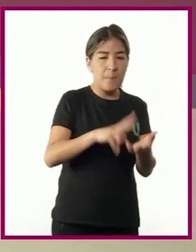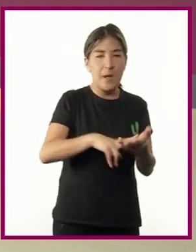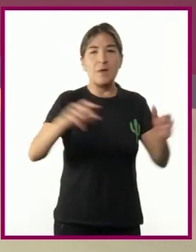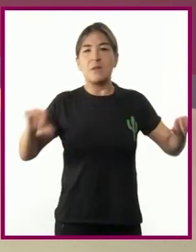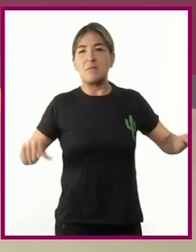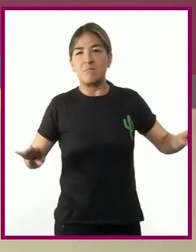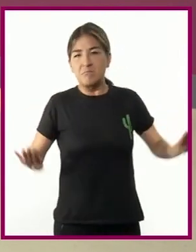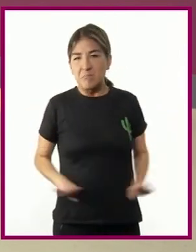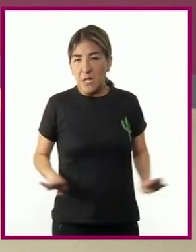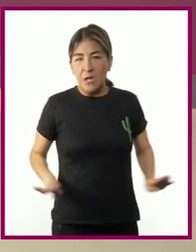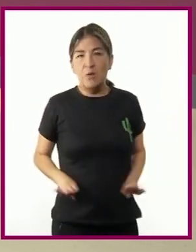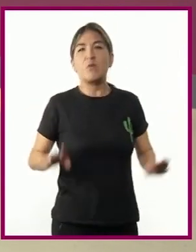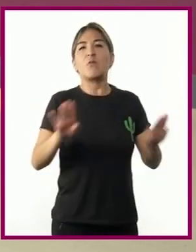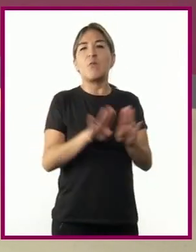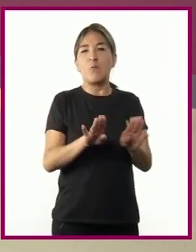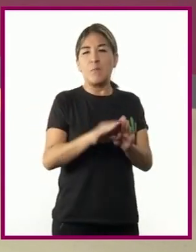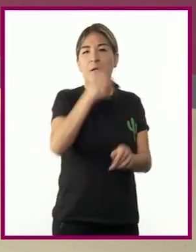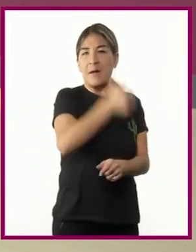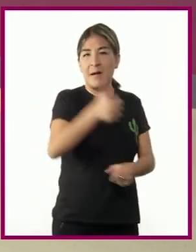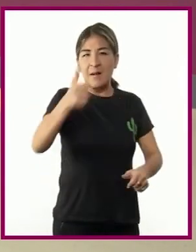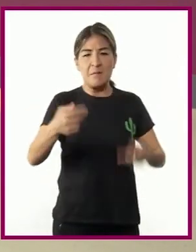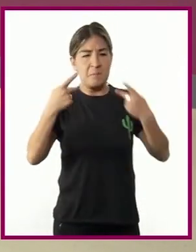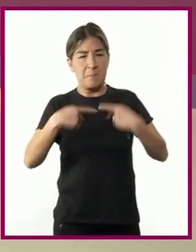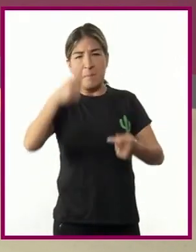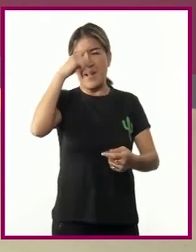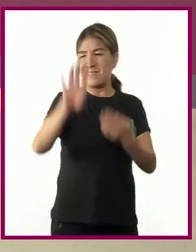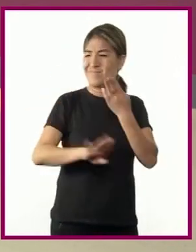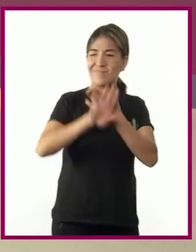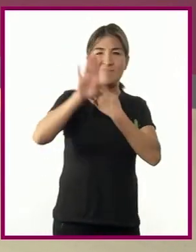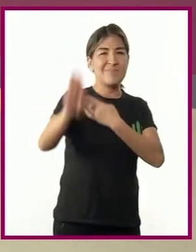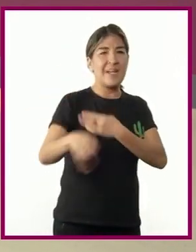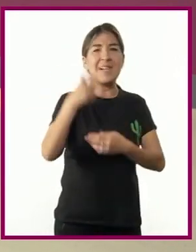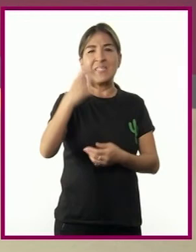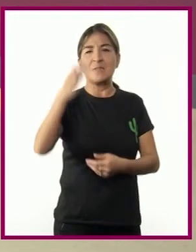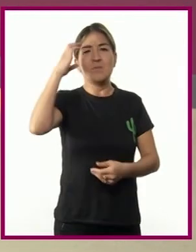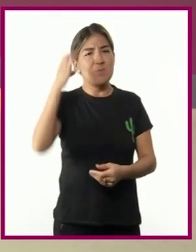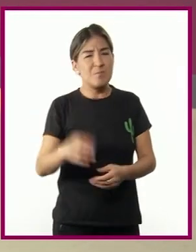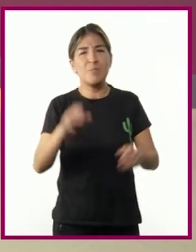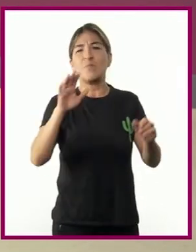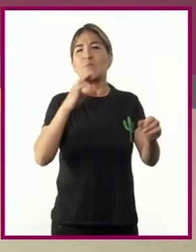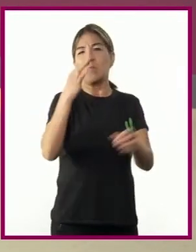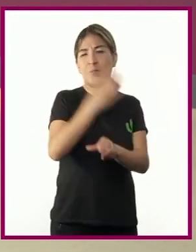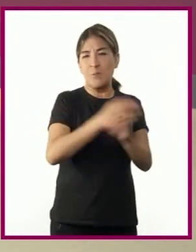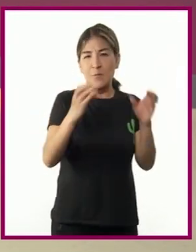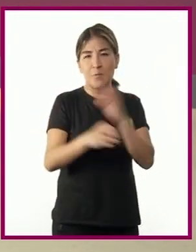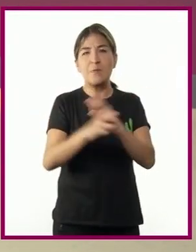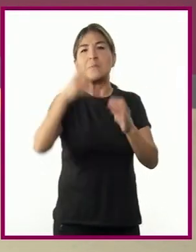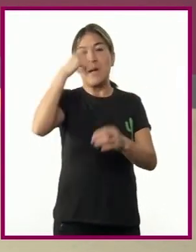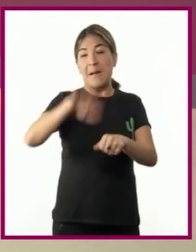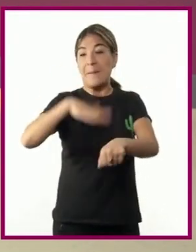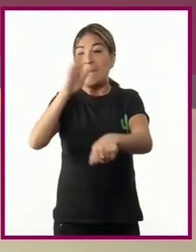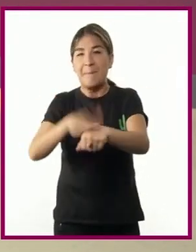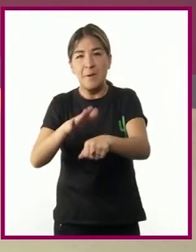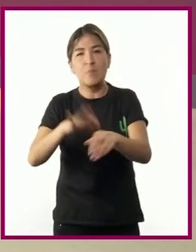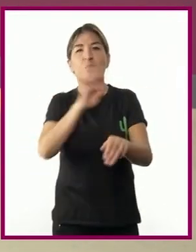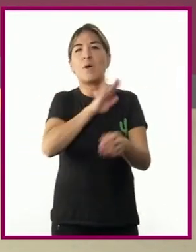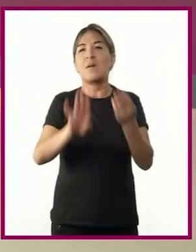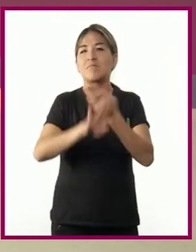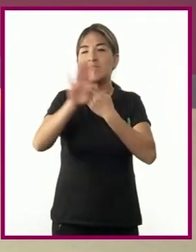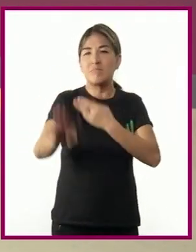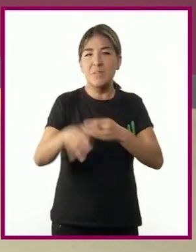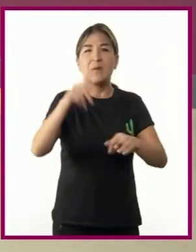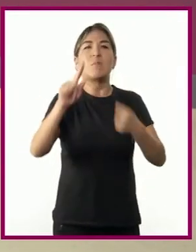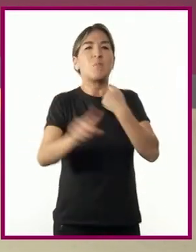actitudes y comportamientos que rechazan la violencia y previenen los conflictos, solucionando